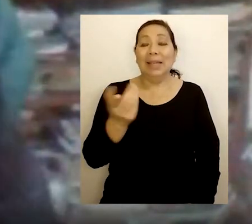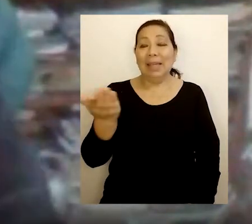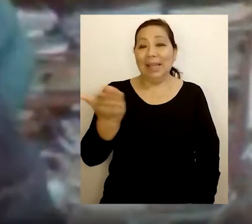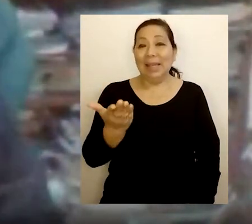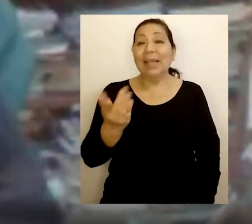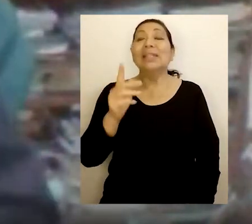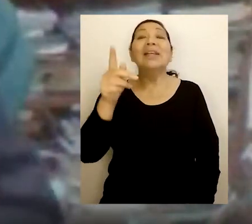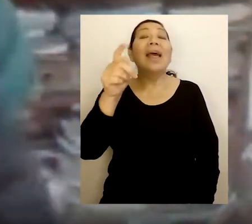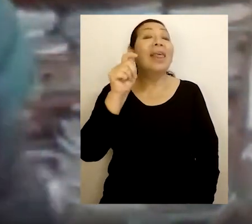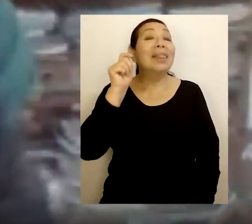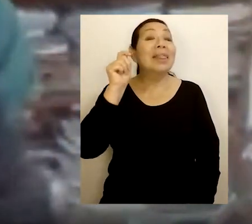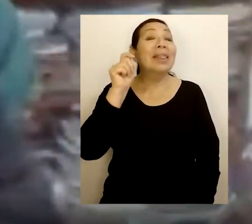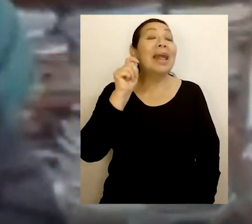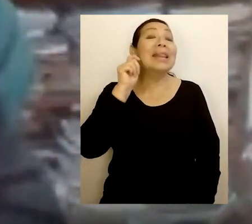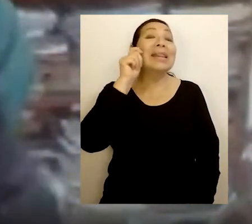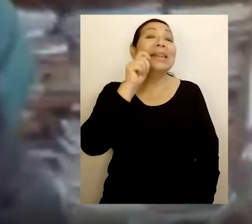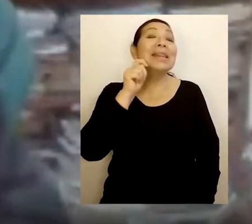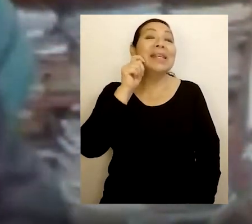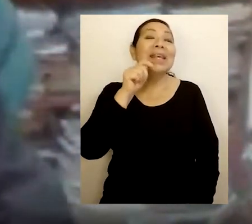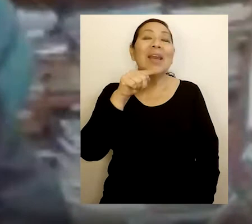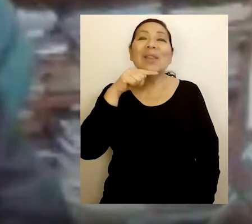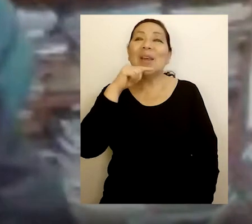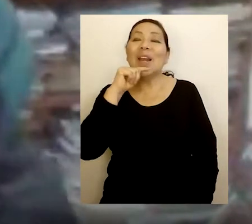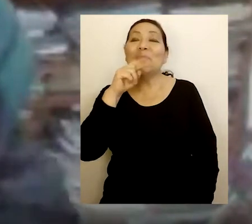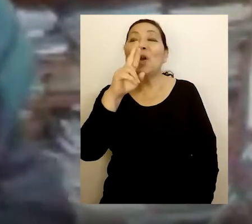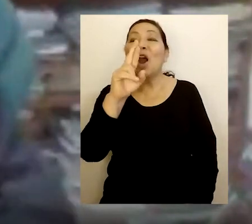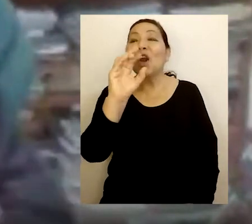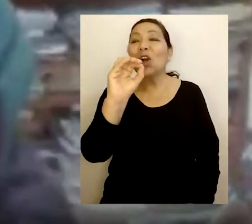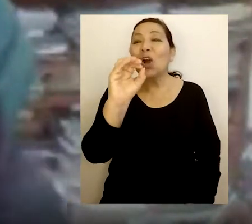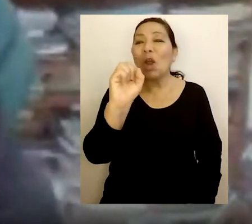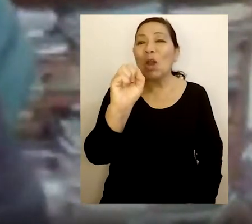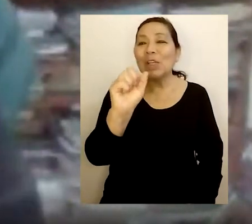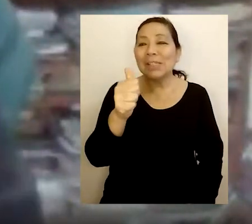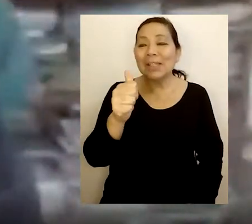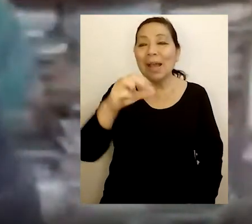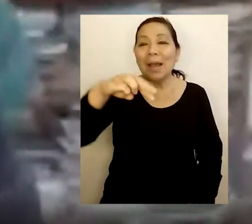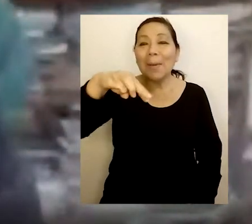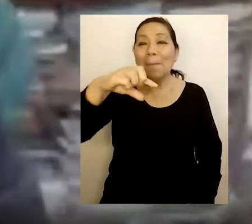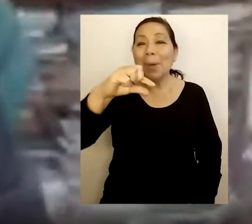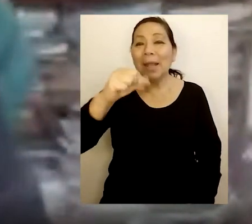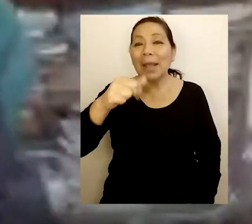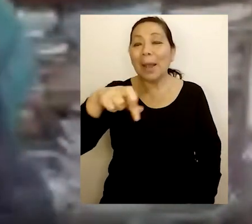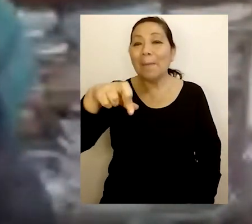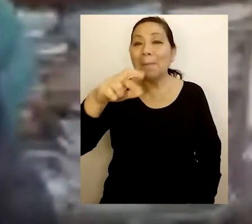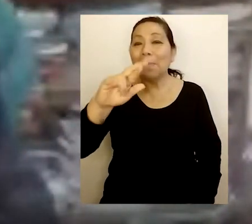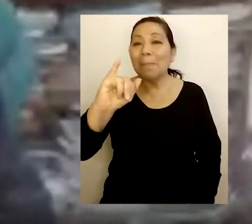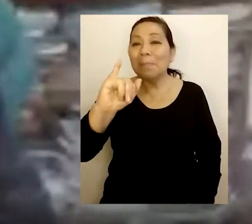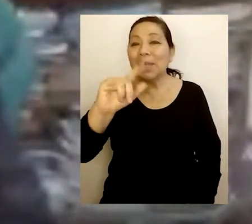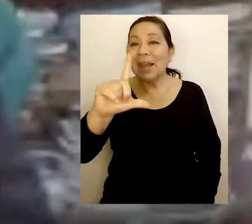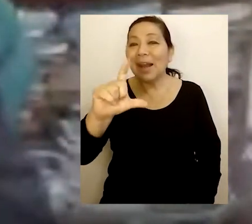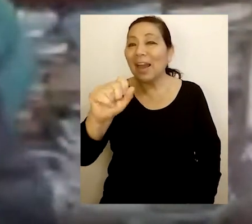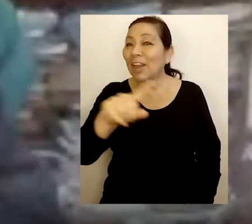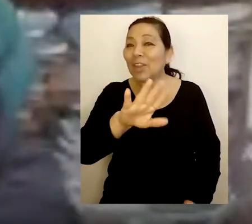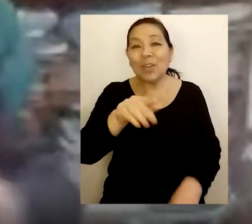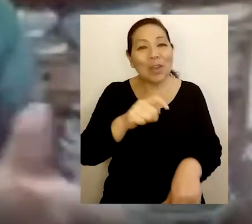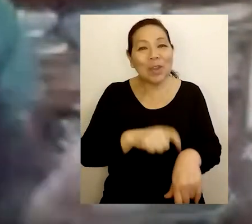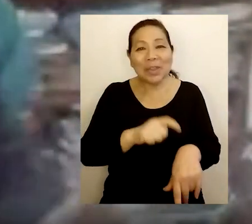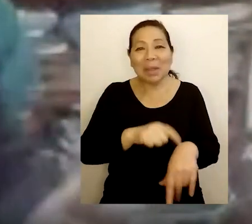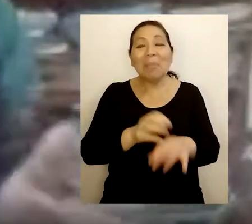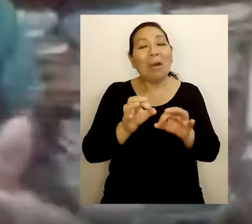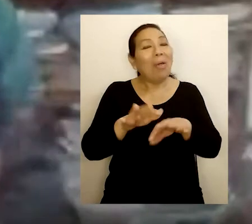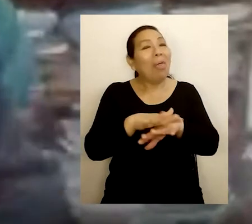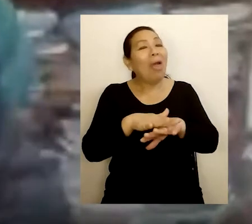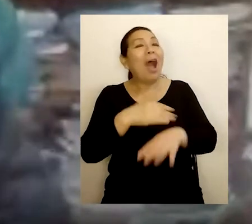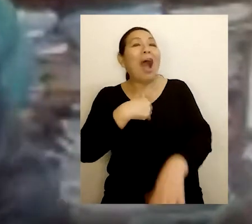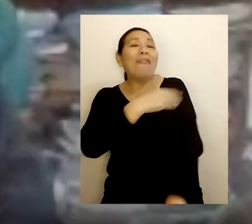es tía de la agraviada Rosa Manga Pinares. Entonces, ella en todo momento siempre ha tratado